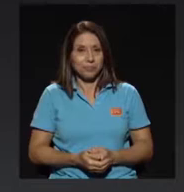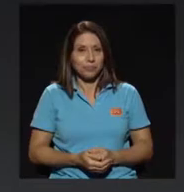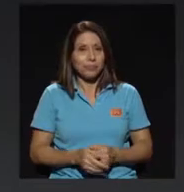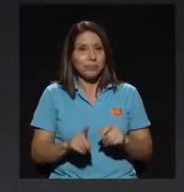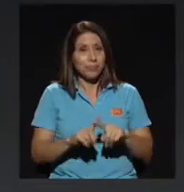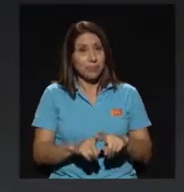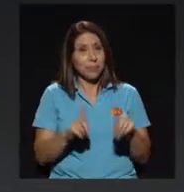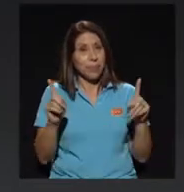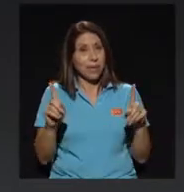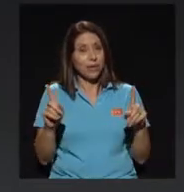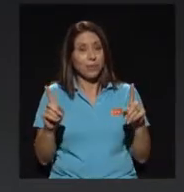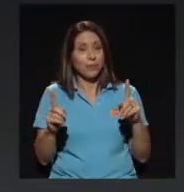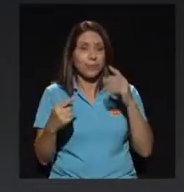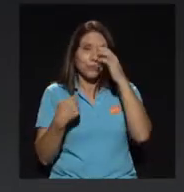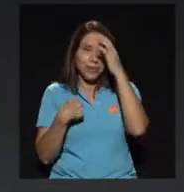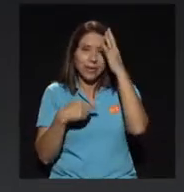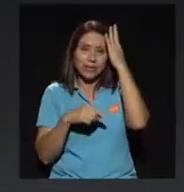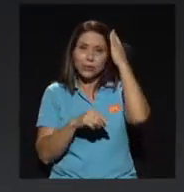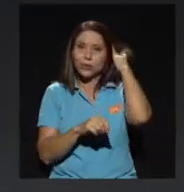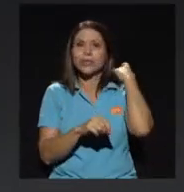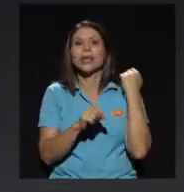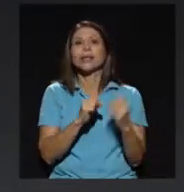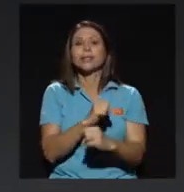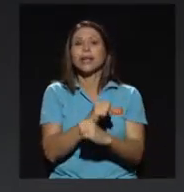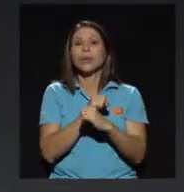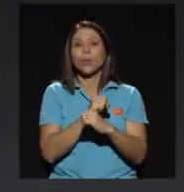pero estoy seguro